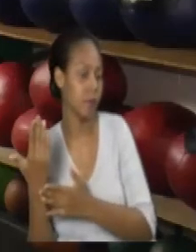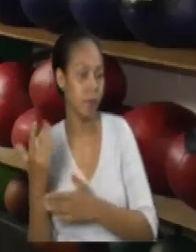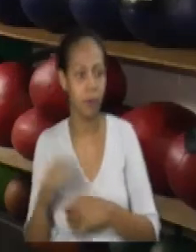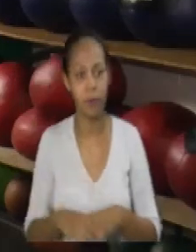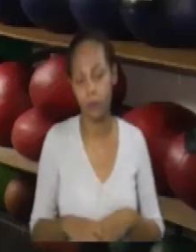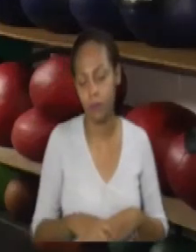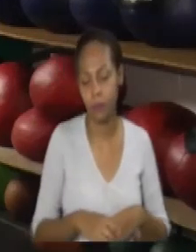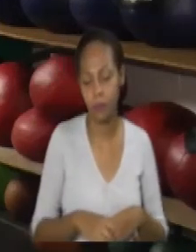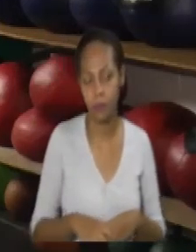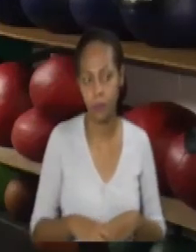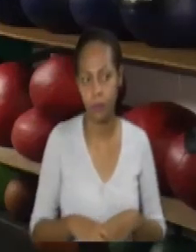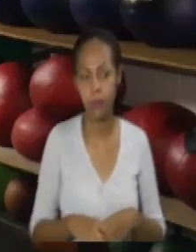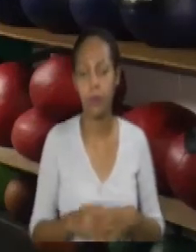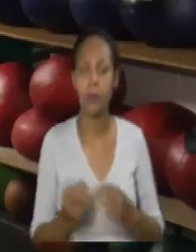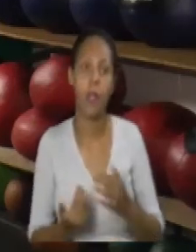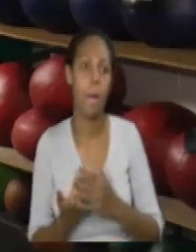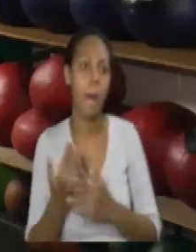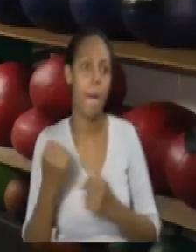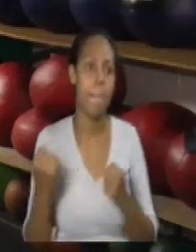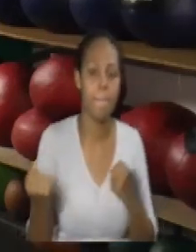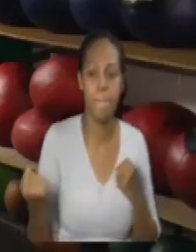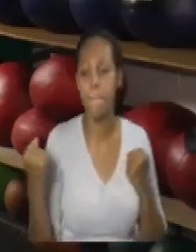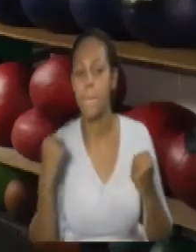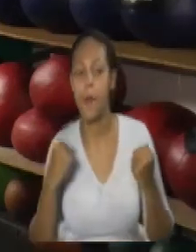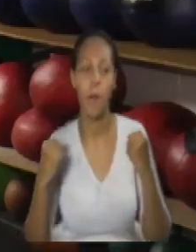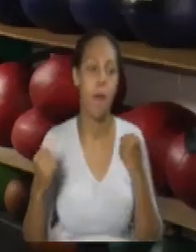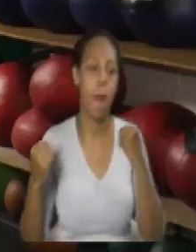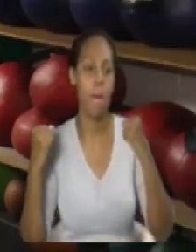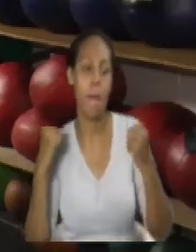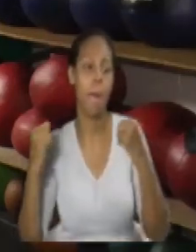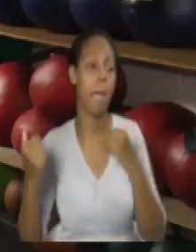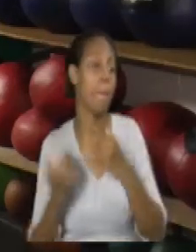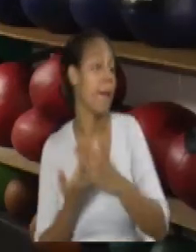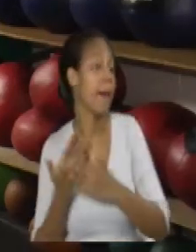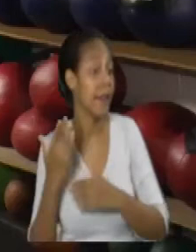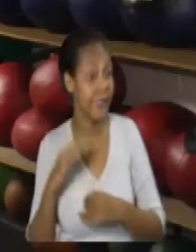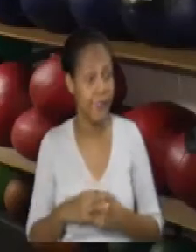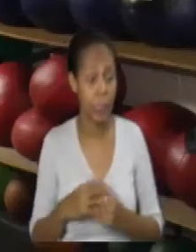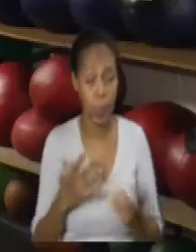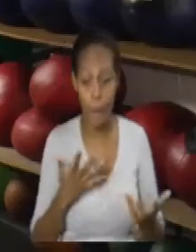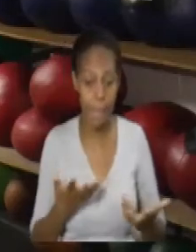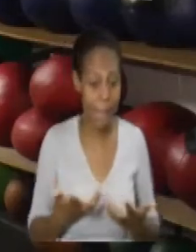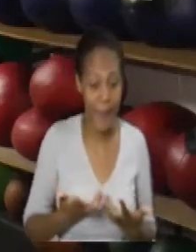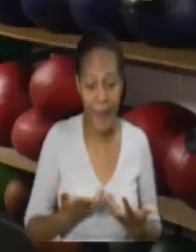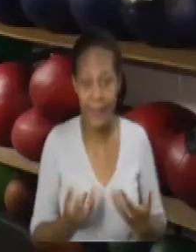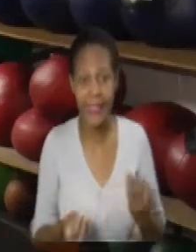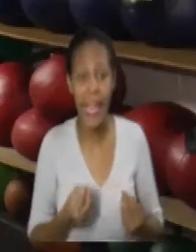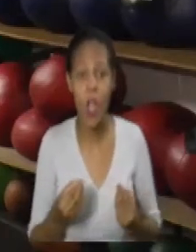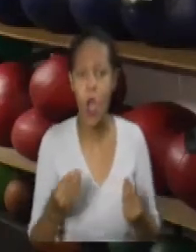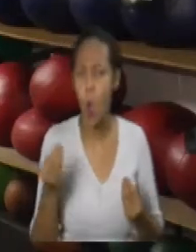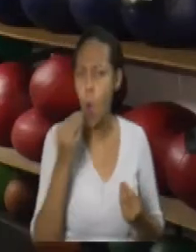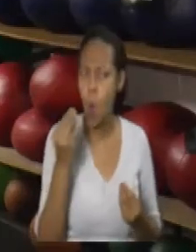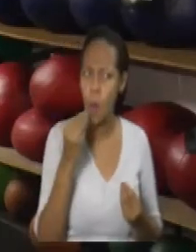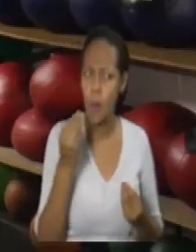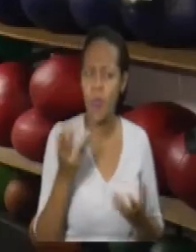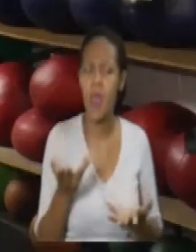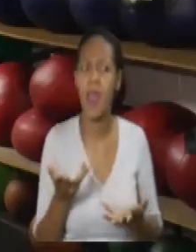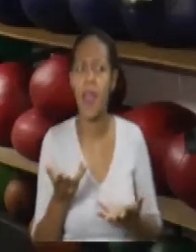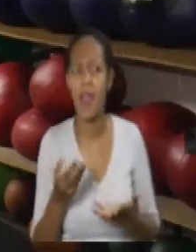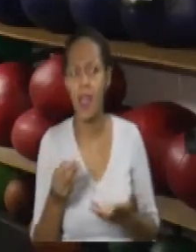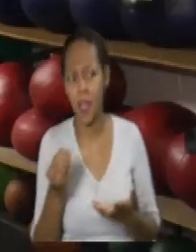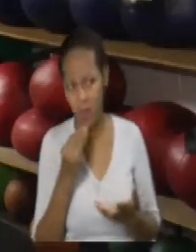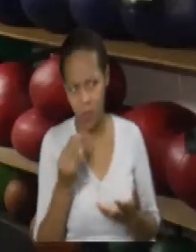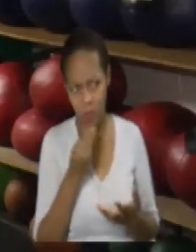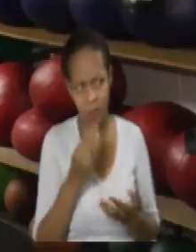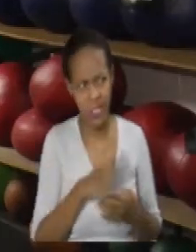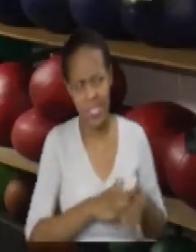su entrenamiento, que van a empezar a entrenar y de pronto no saben qué comida hay que dejar para